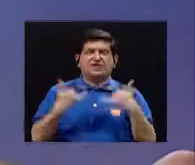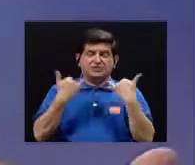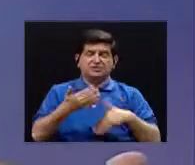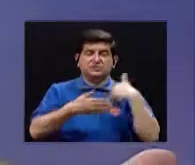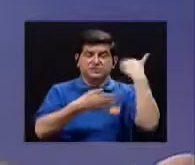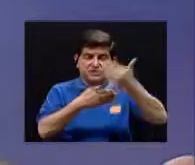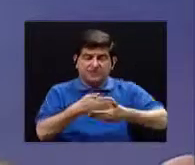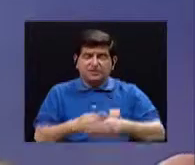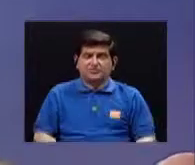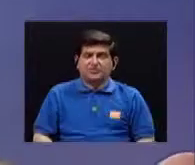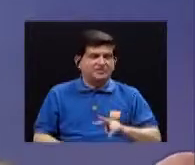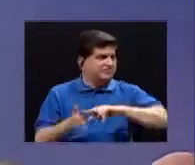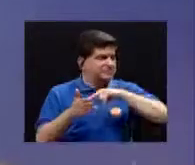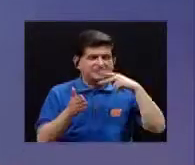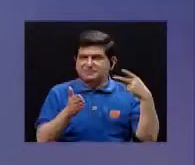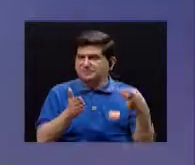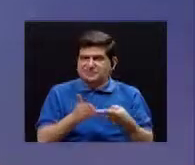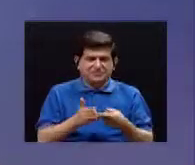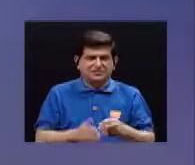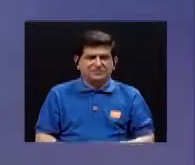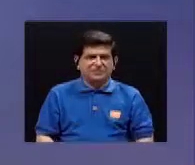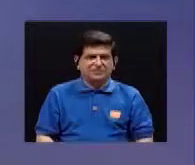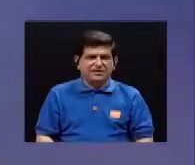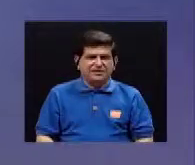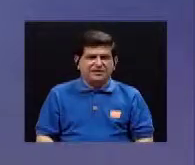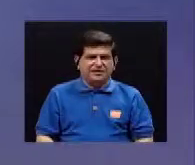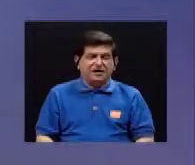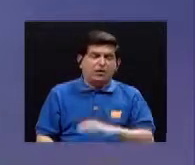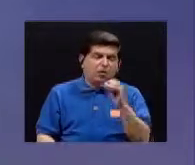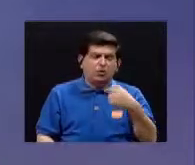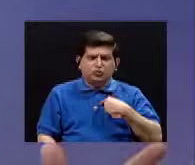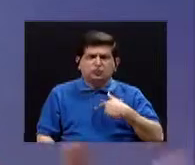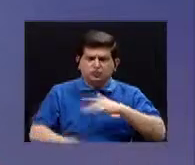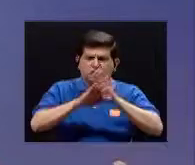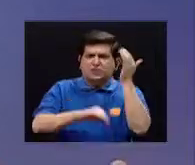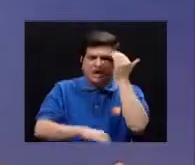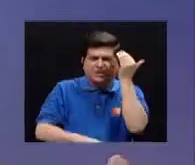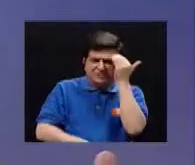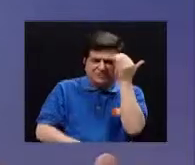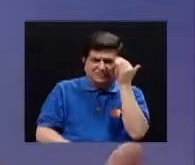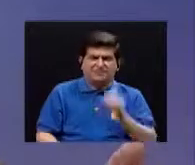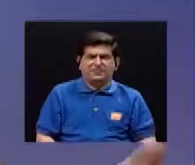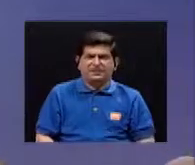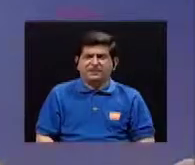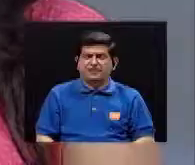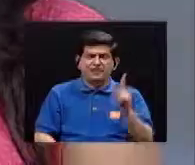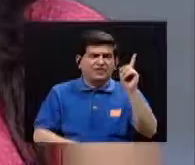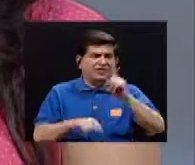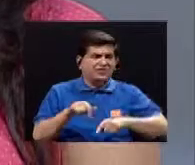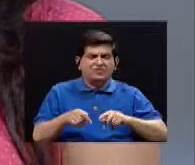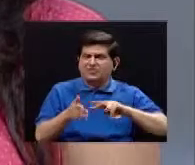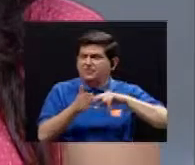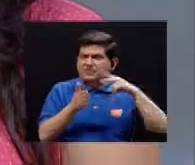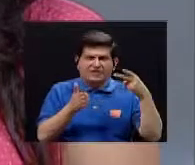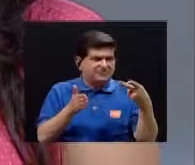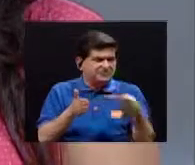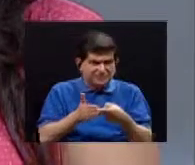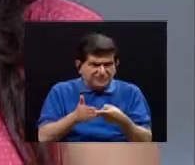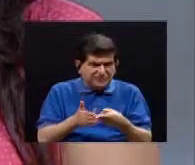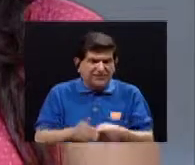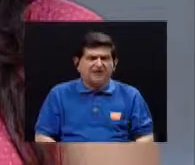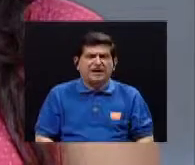también ya luego no se trata o sea una cosa que si luego yo me tuve muy claro en mi cabeza es que no podía tratarse de